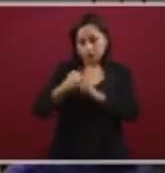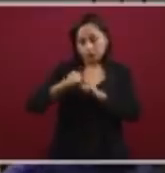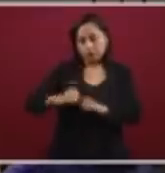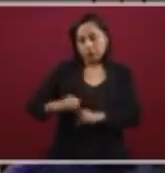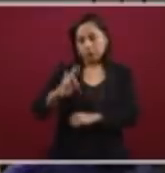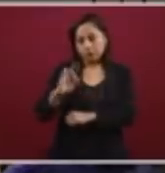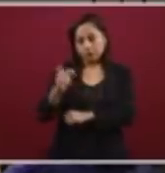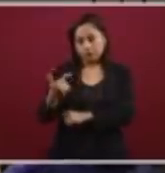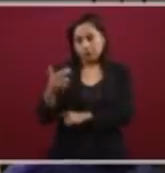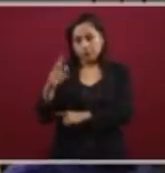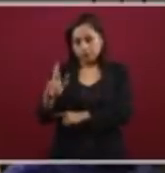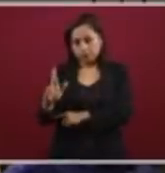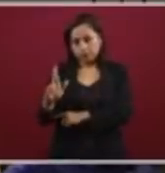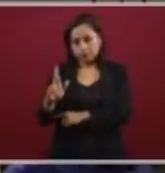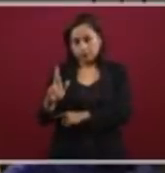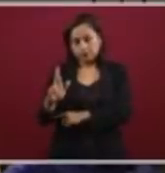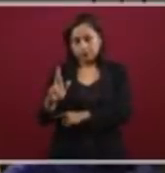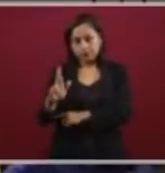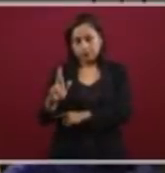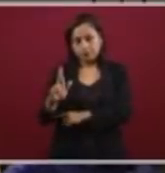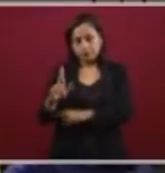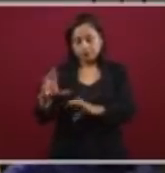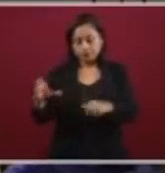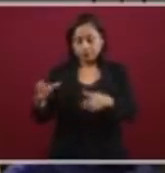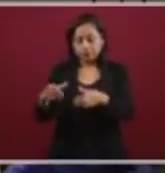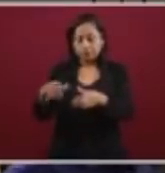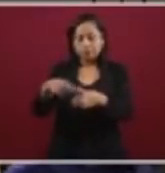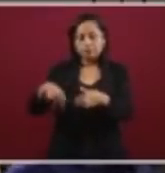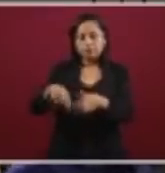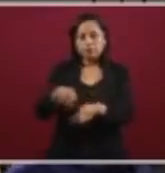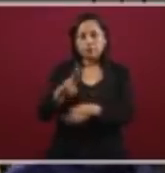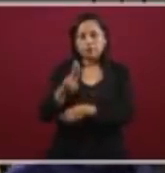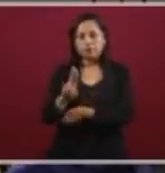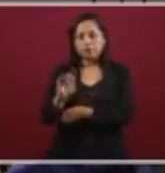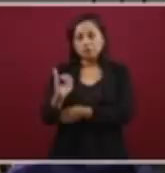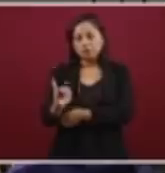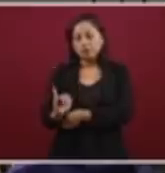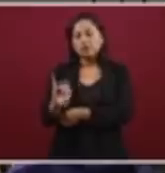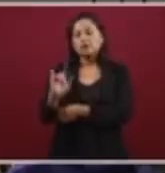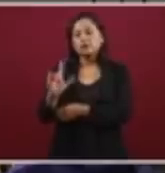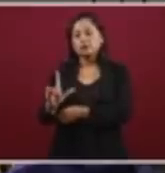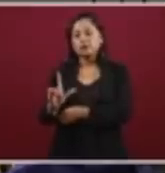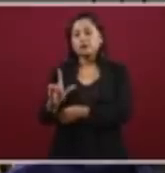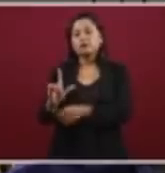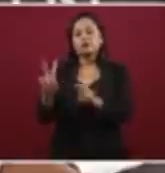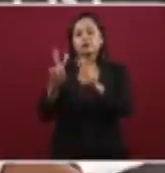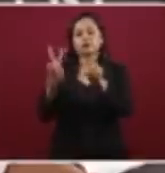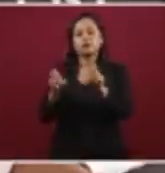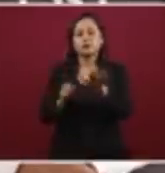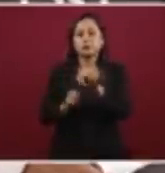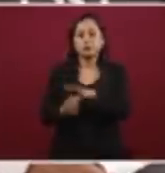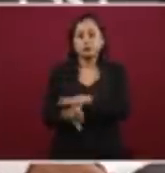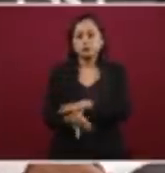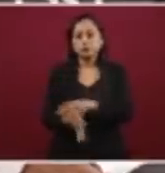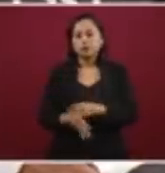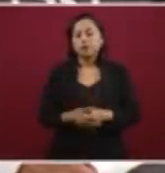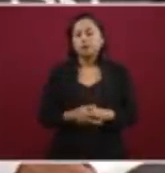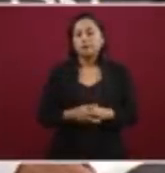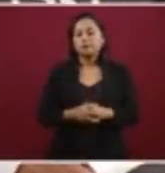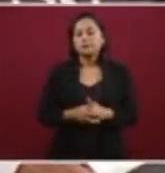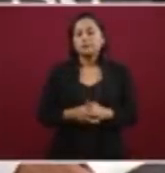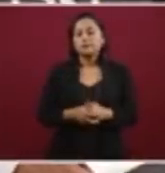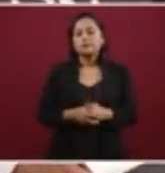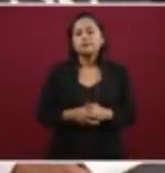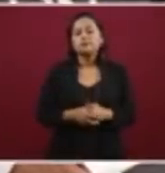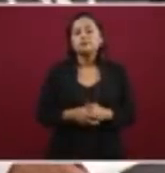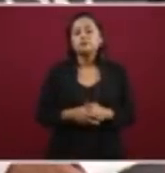en específico a la unidad de investigación y edificación sobre el caso de china para antes que nada